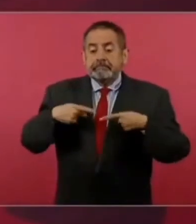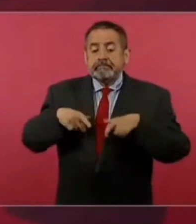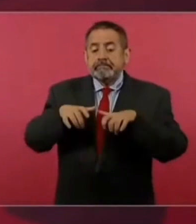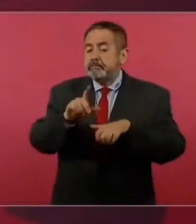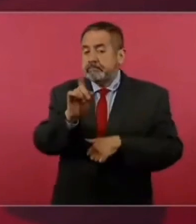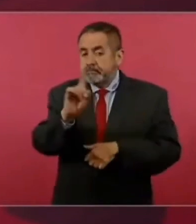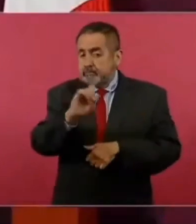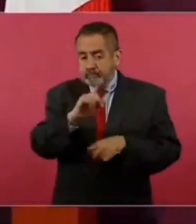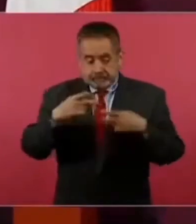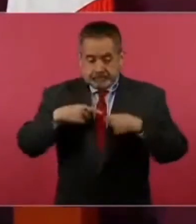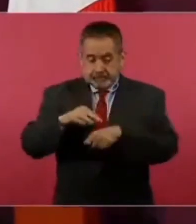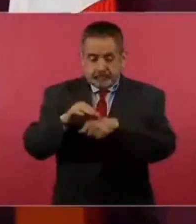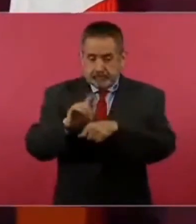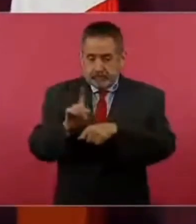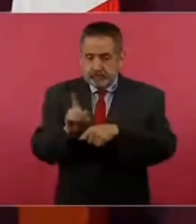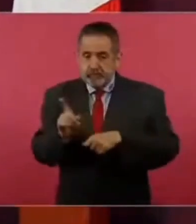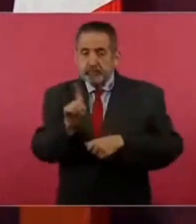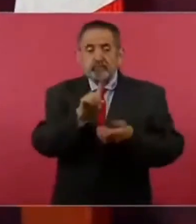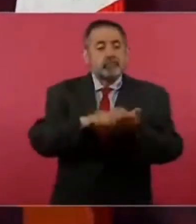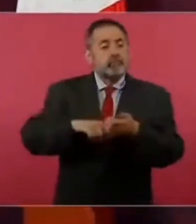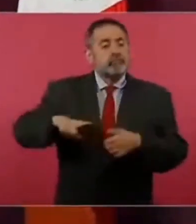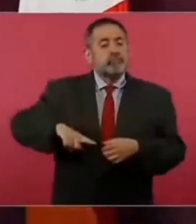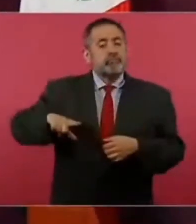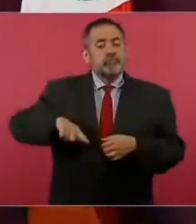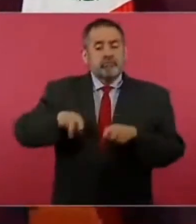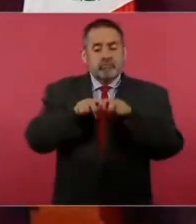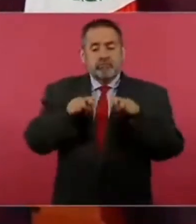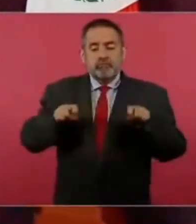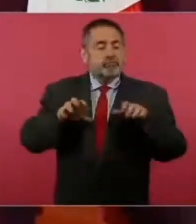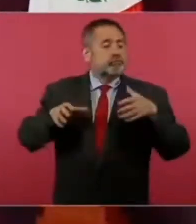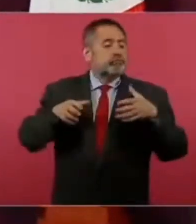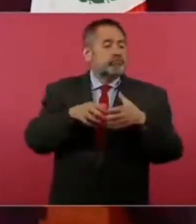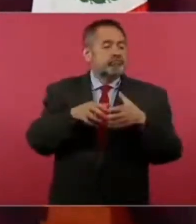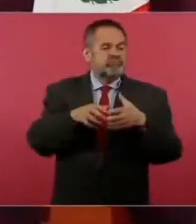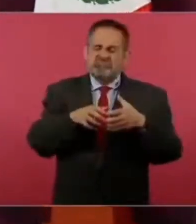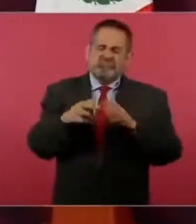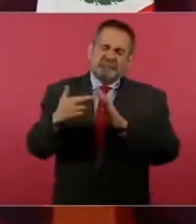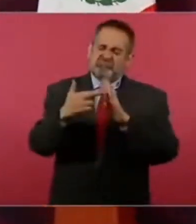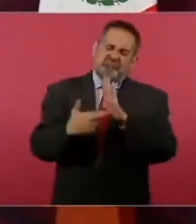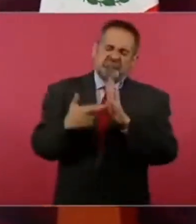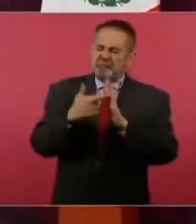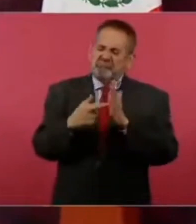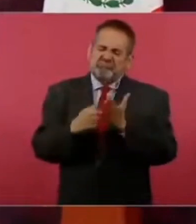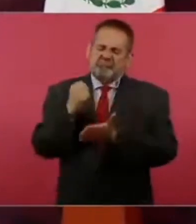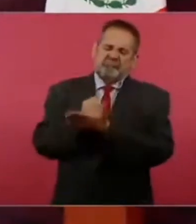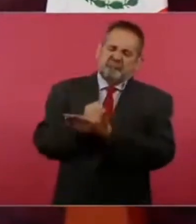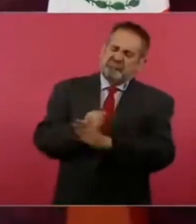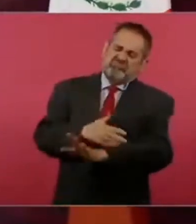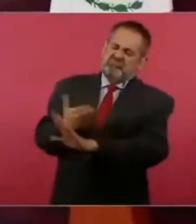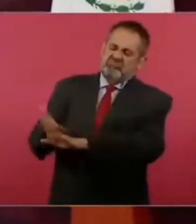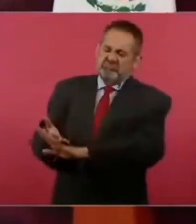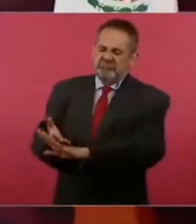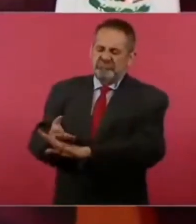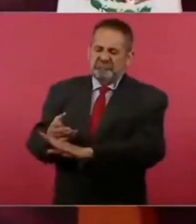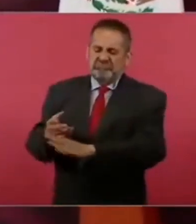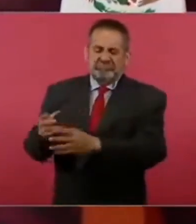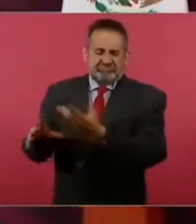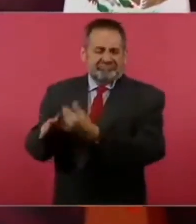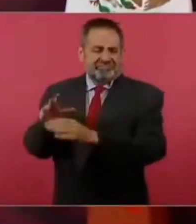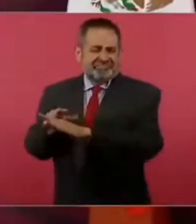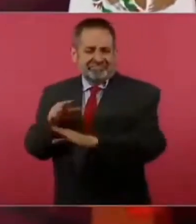población sino los gobiernos que toman medidas contra migrantes